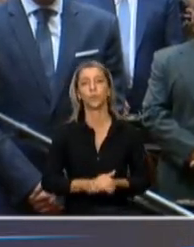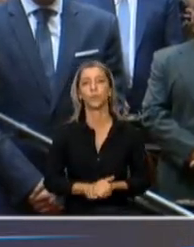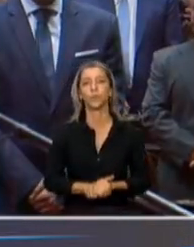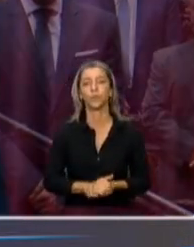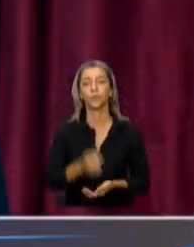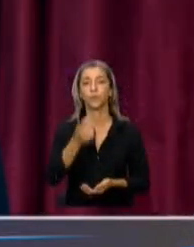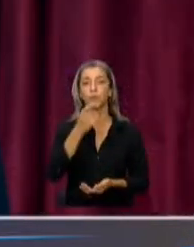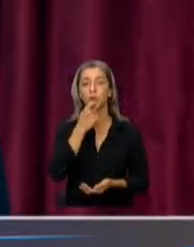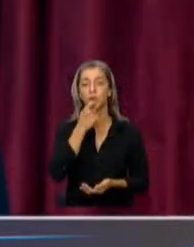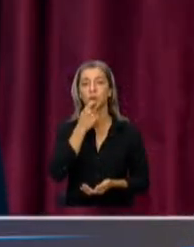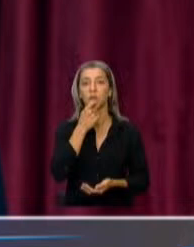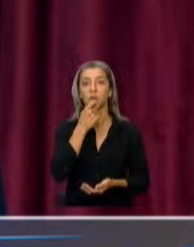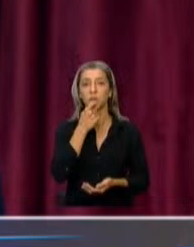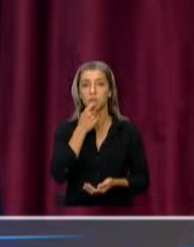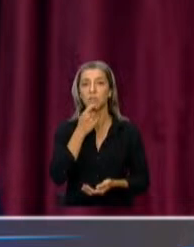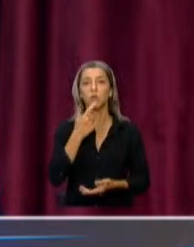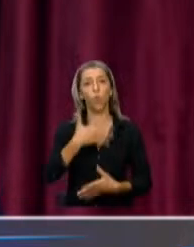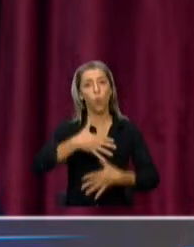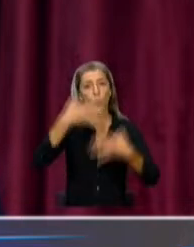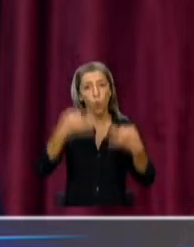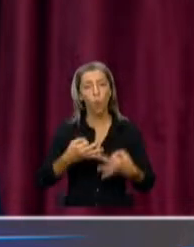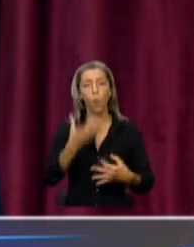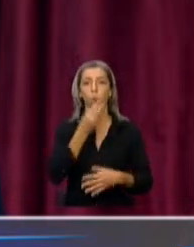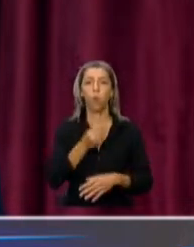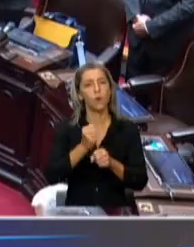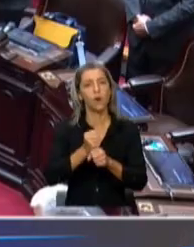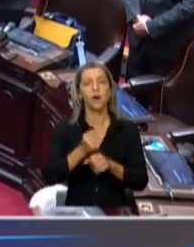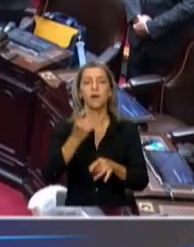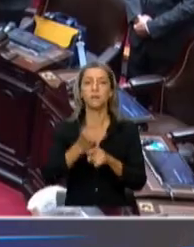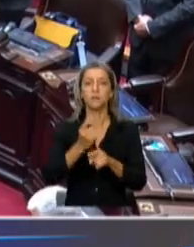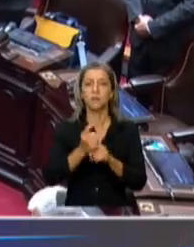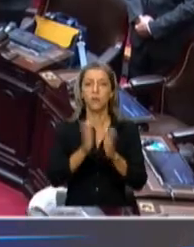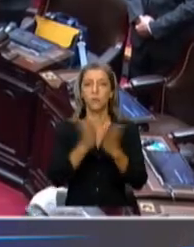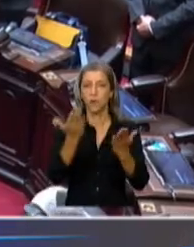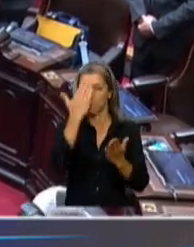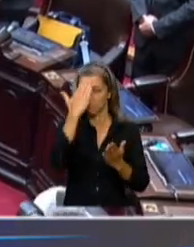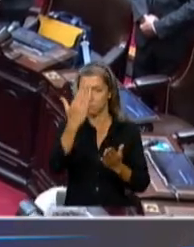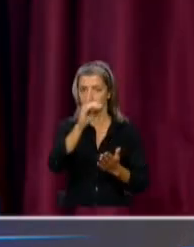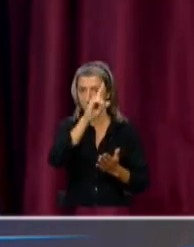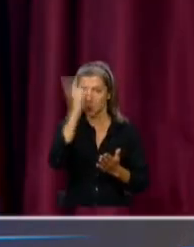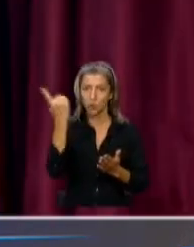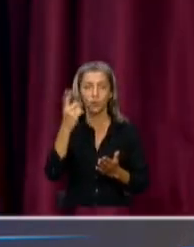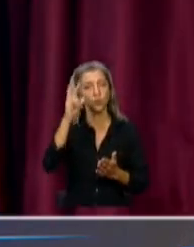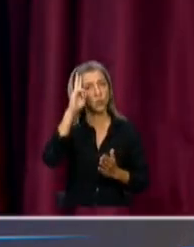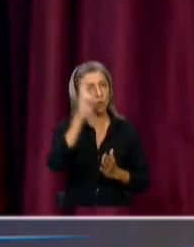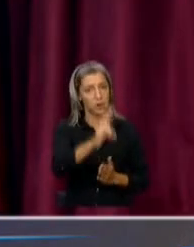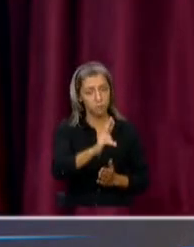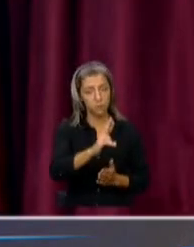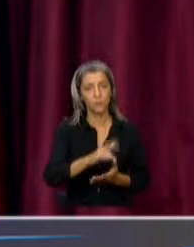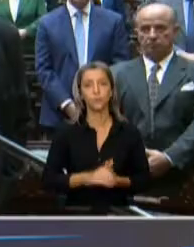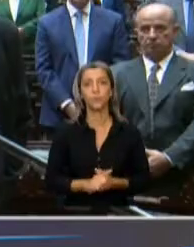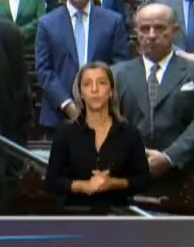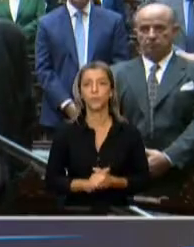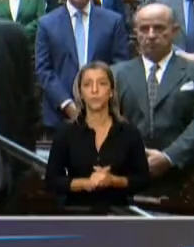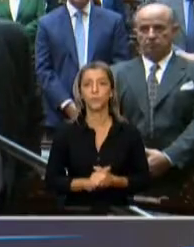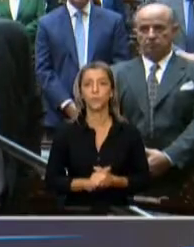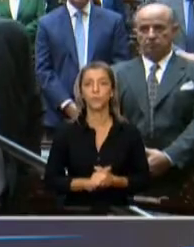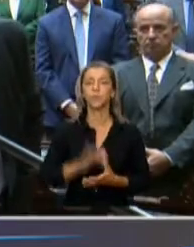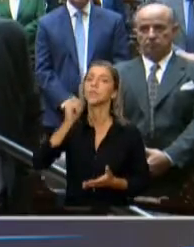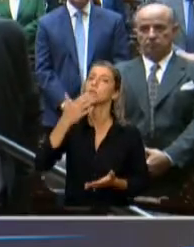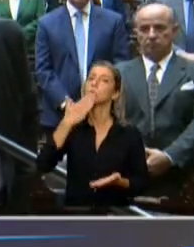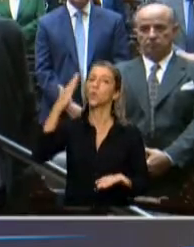finalmente un decreto para convocar a sesiones extraordinarias, definir un temario y el otro tema clave,